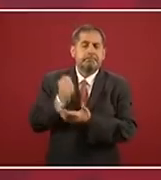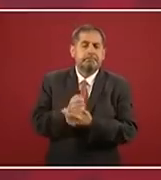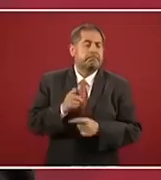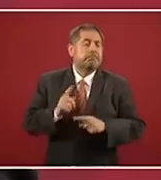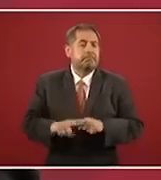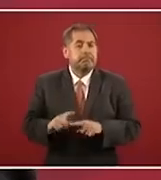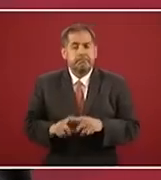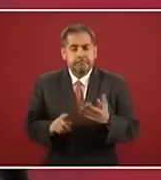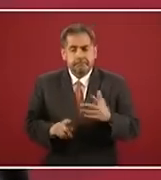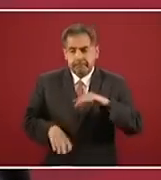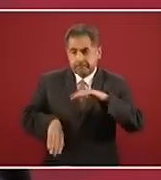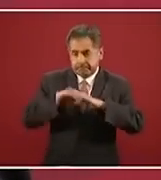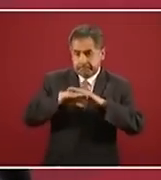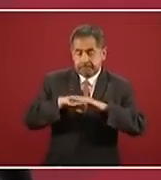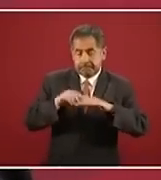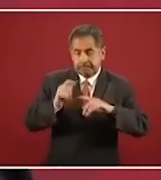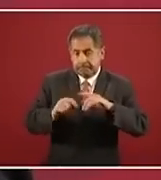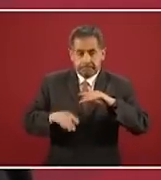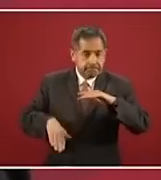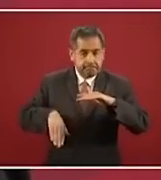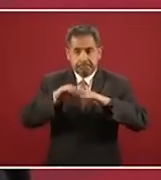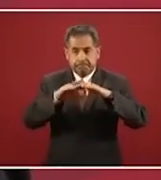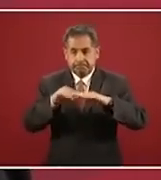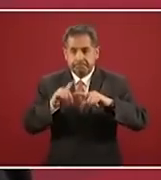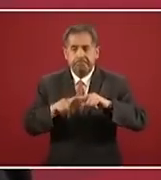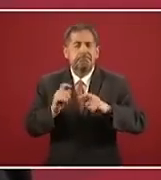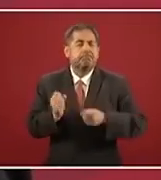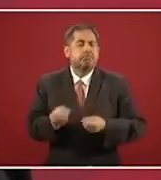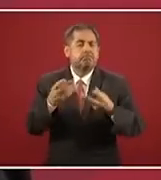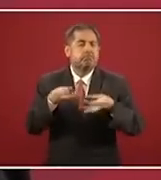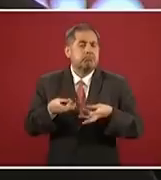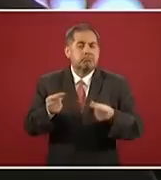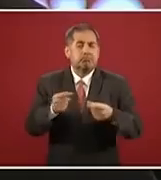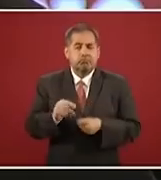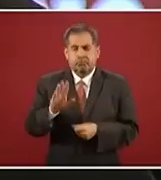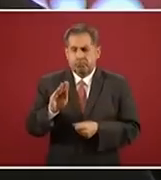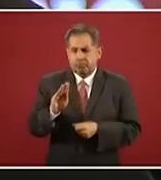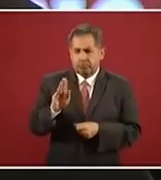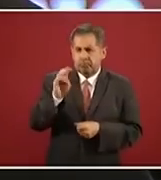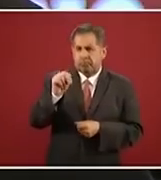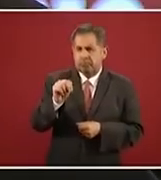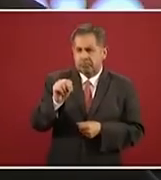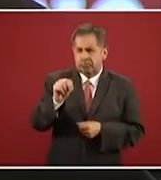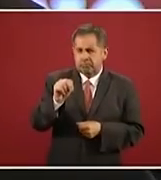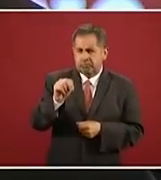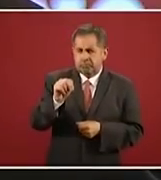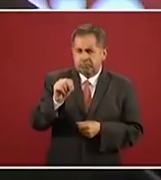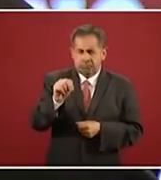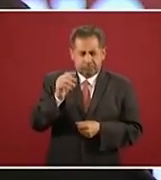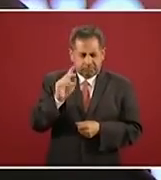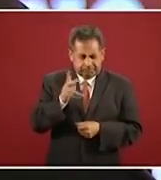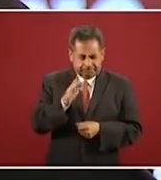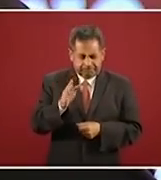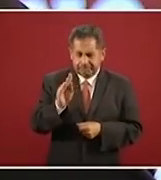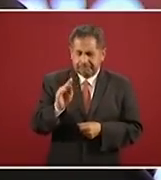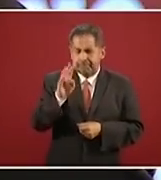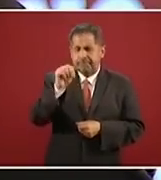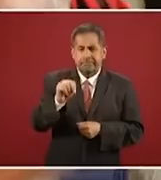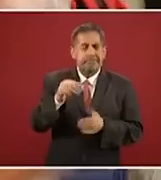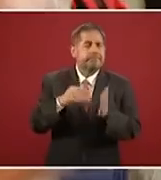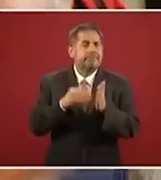hasta el año que entra se ejercerá si son 99 el equivalente a 99 millones de